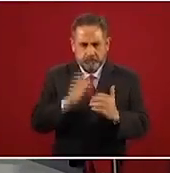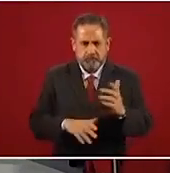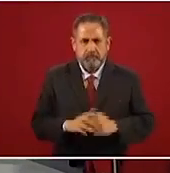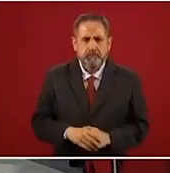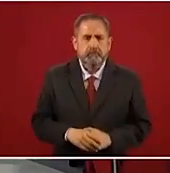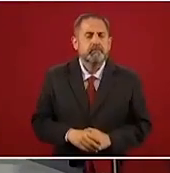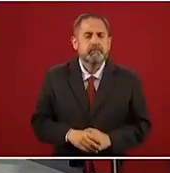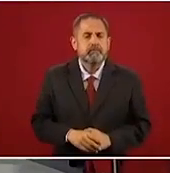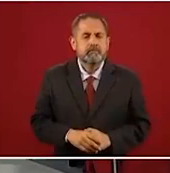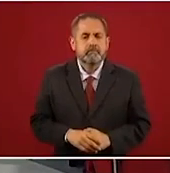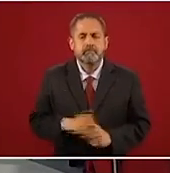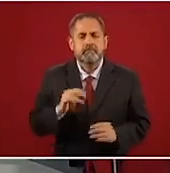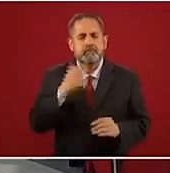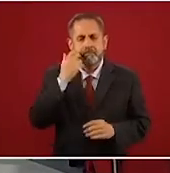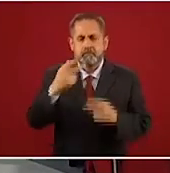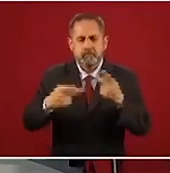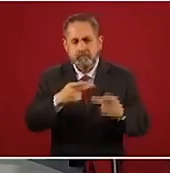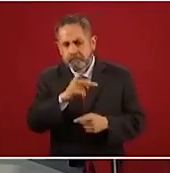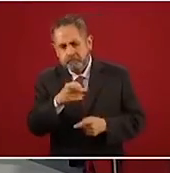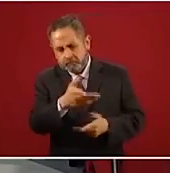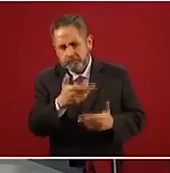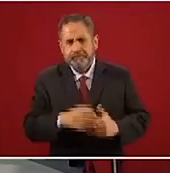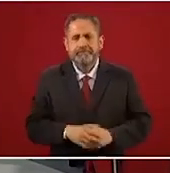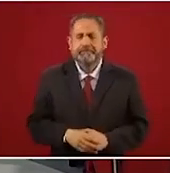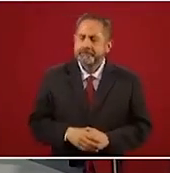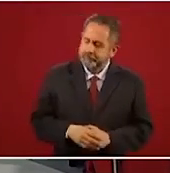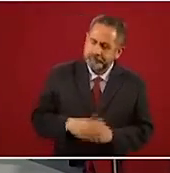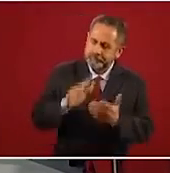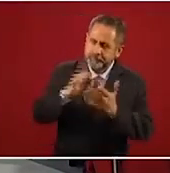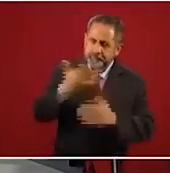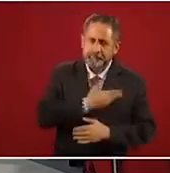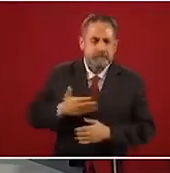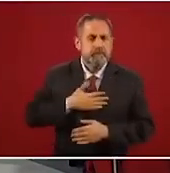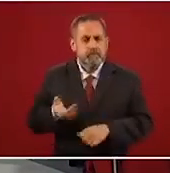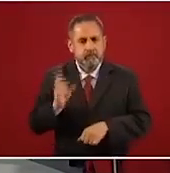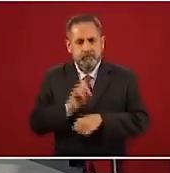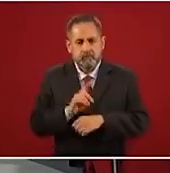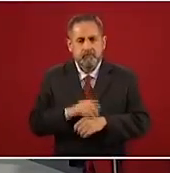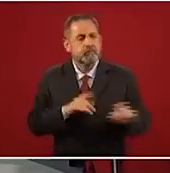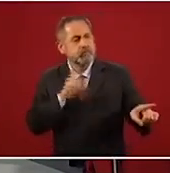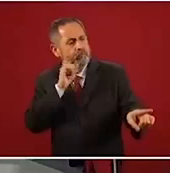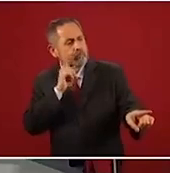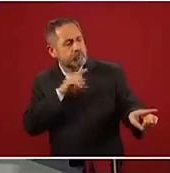Porque no han preguntado ustedes. Exacto. Gracias, presidente. Buenos días. Mañana.